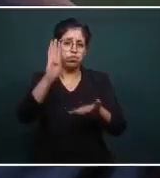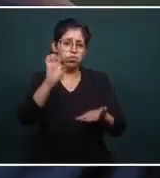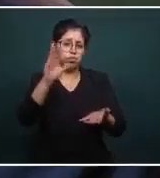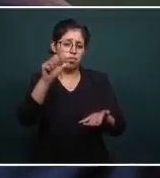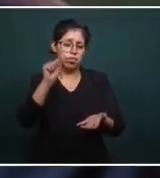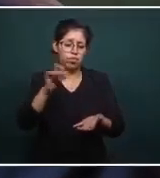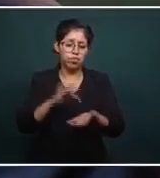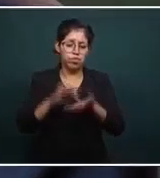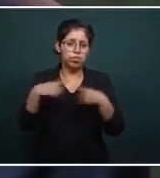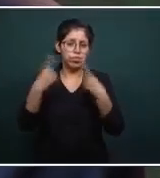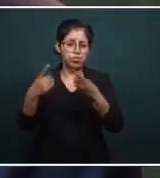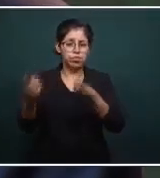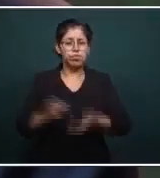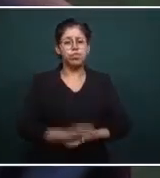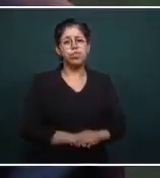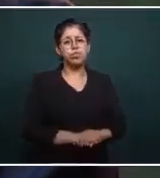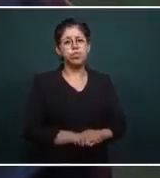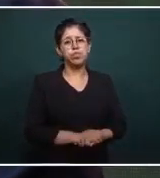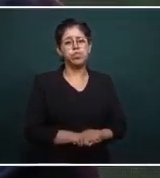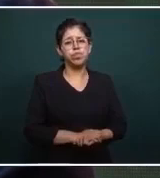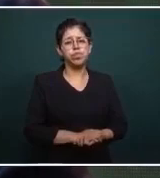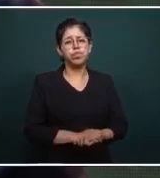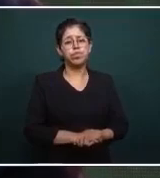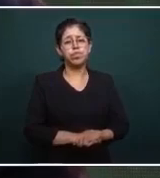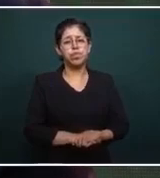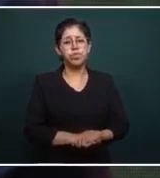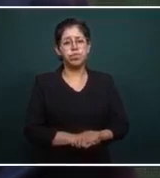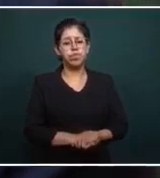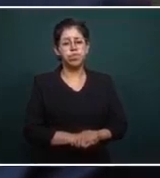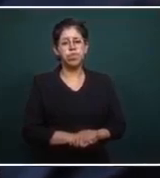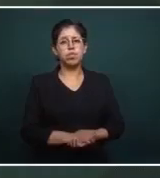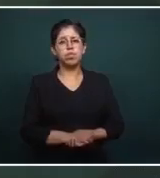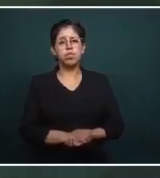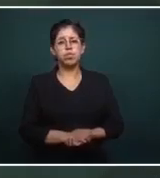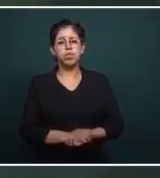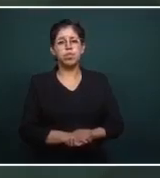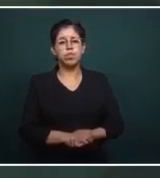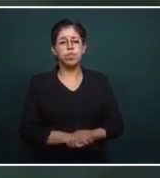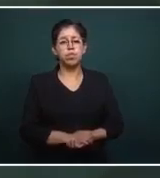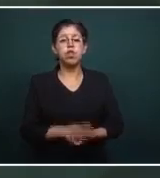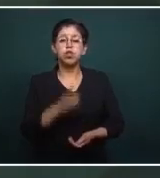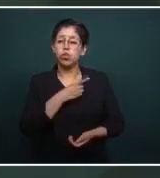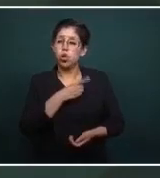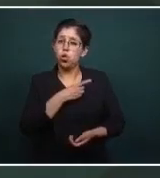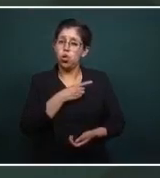nada más que también va a ser en función